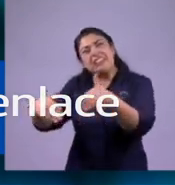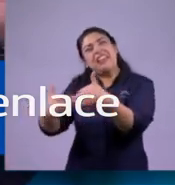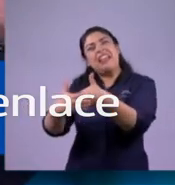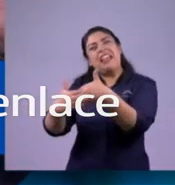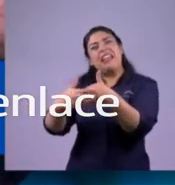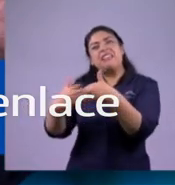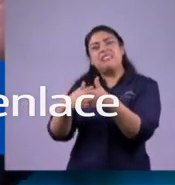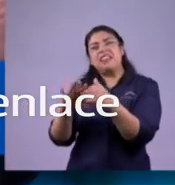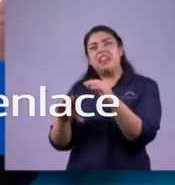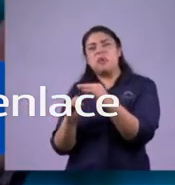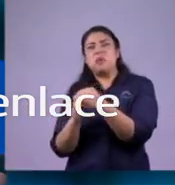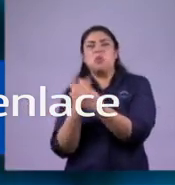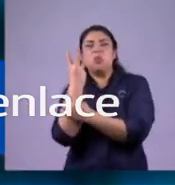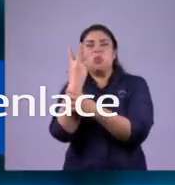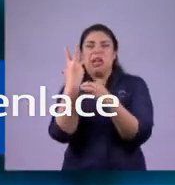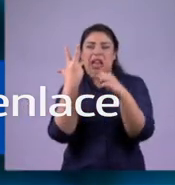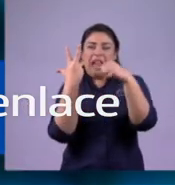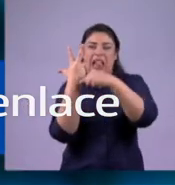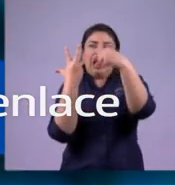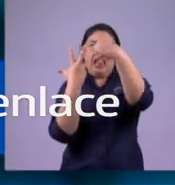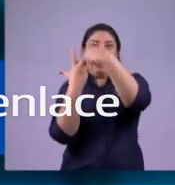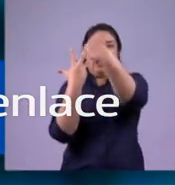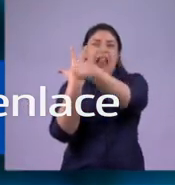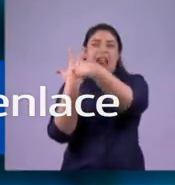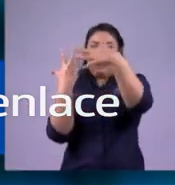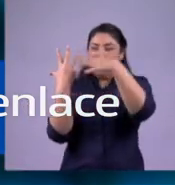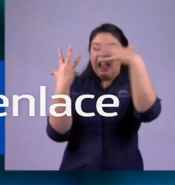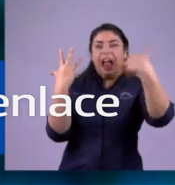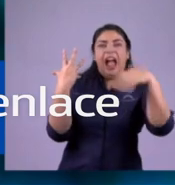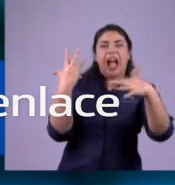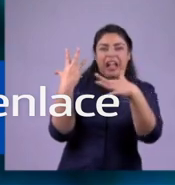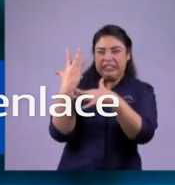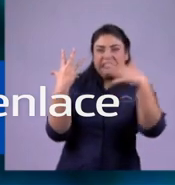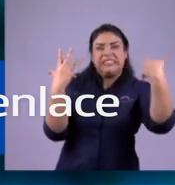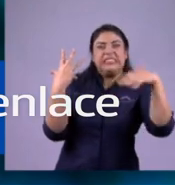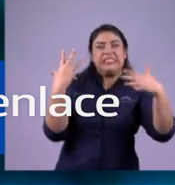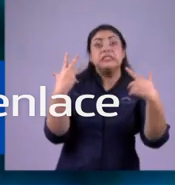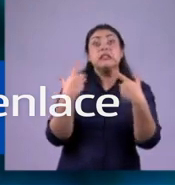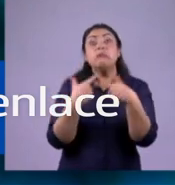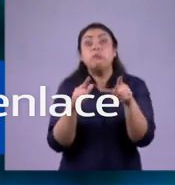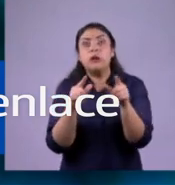todo lo oye pero el afán de este siglo